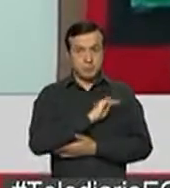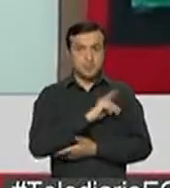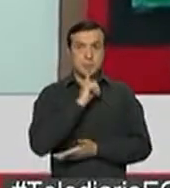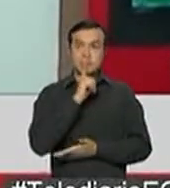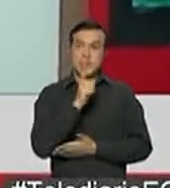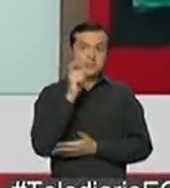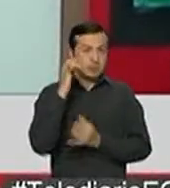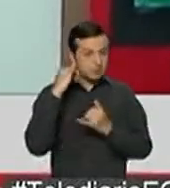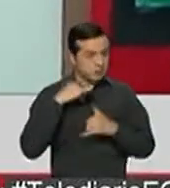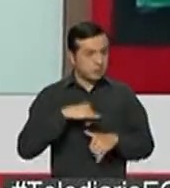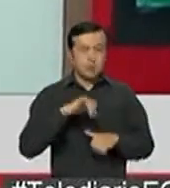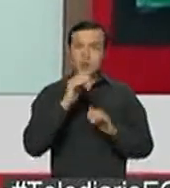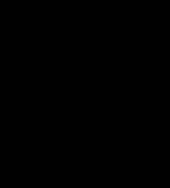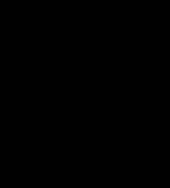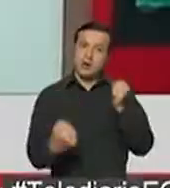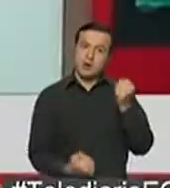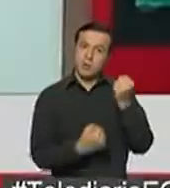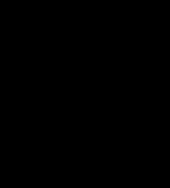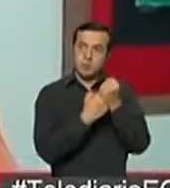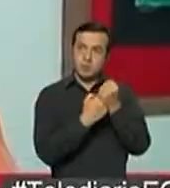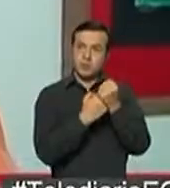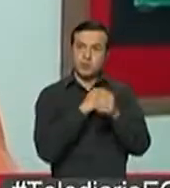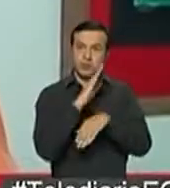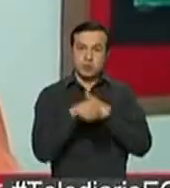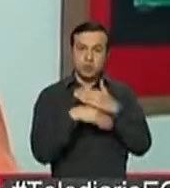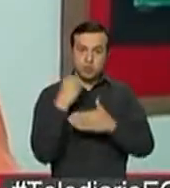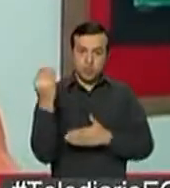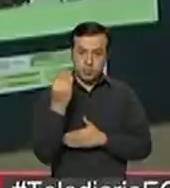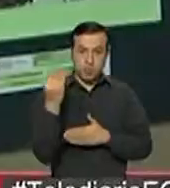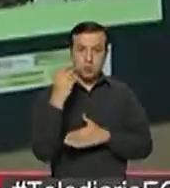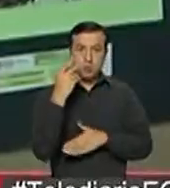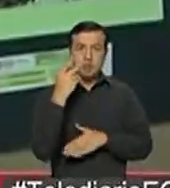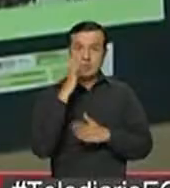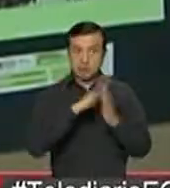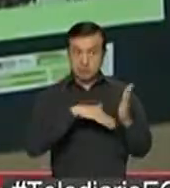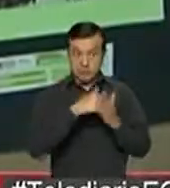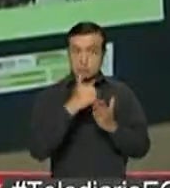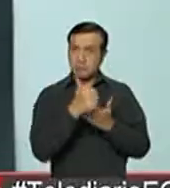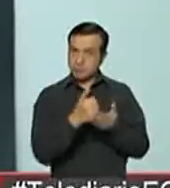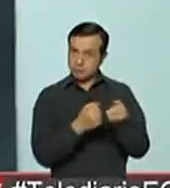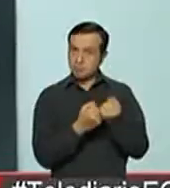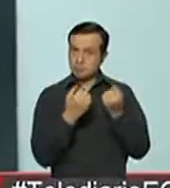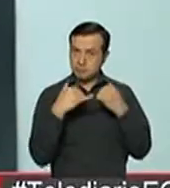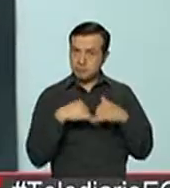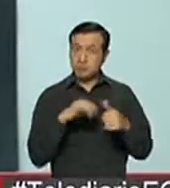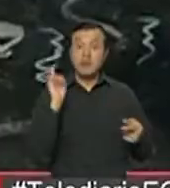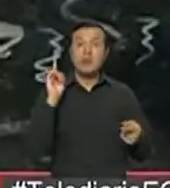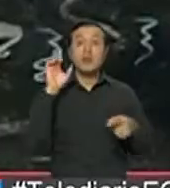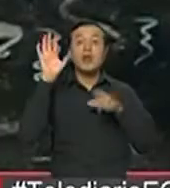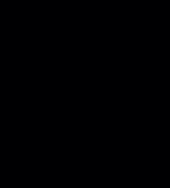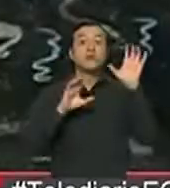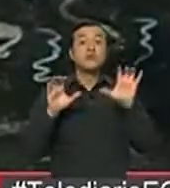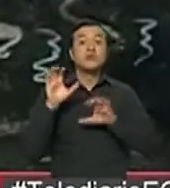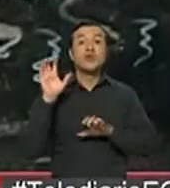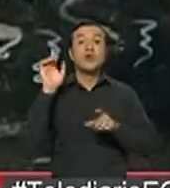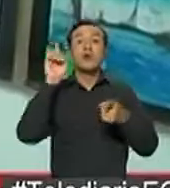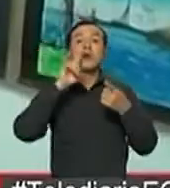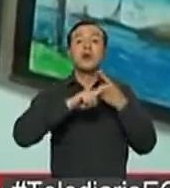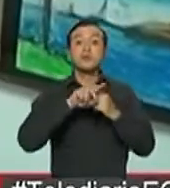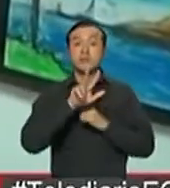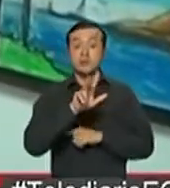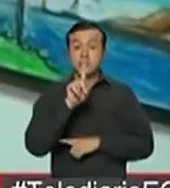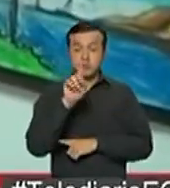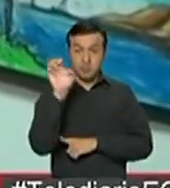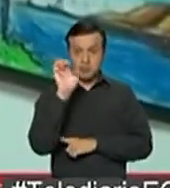debe continuar dando el apoyo para todos estos jóvenes artistas. La exposición se extenderá hasta el 31 de enero. Luis